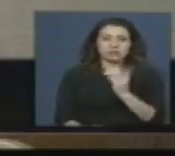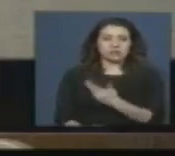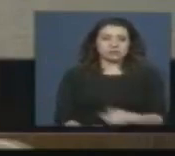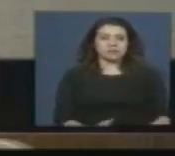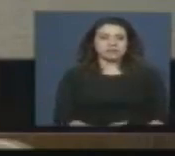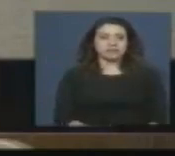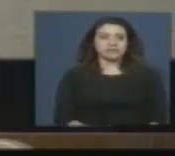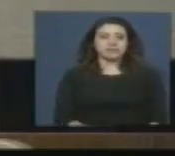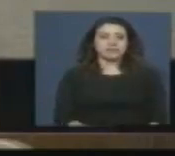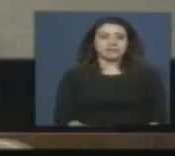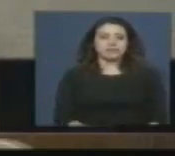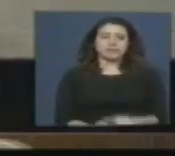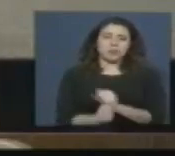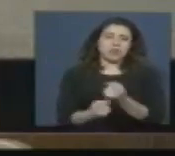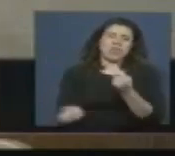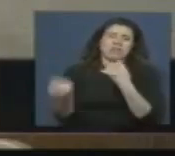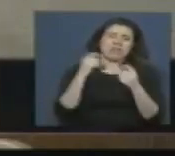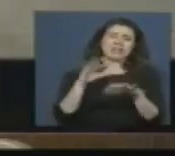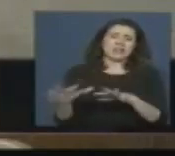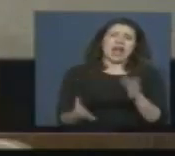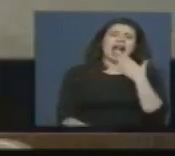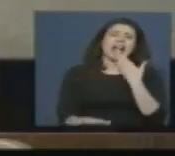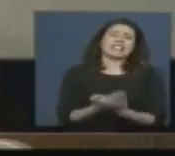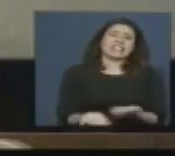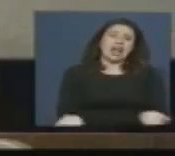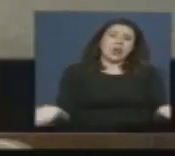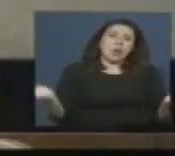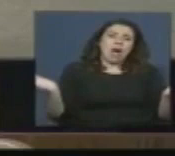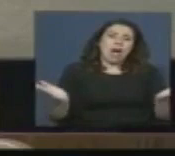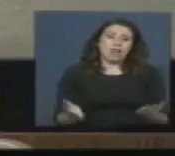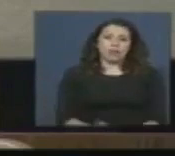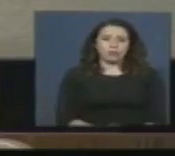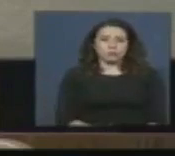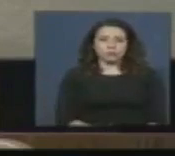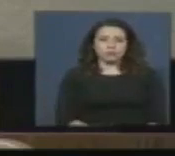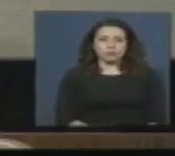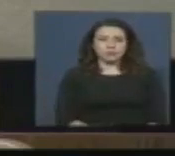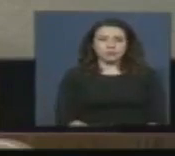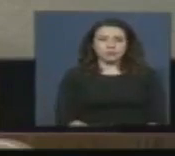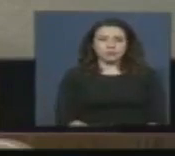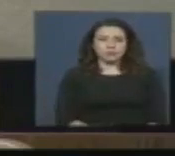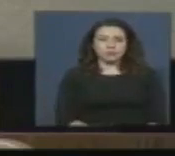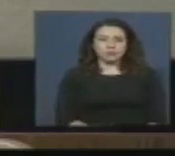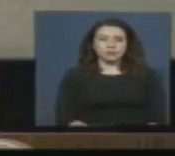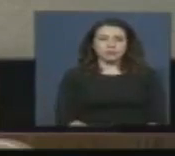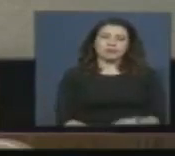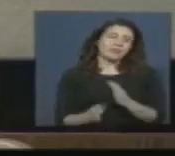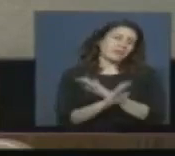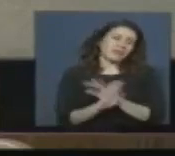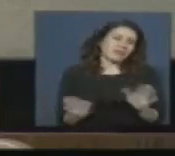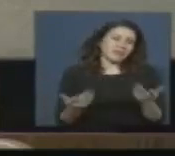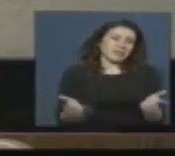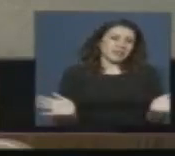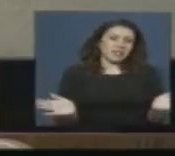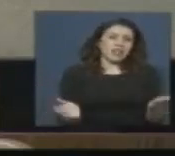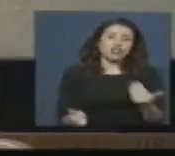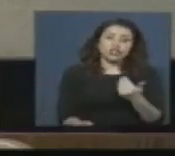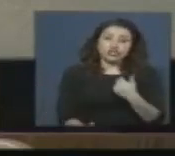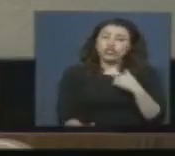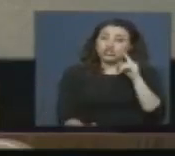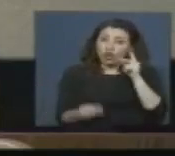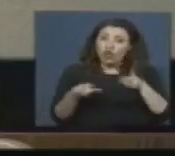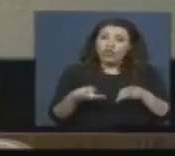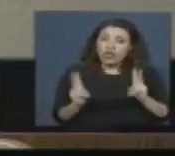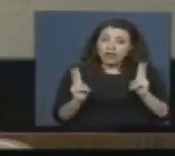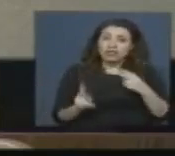diga. No me vengan con cuento aquí hasta cuándo con la doctora. De una vez por todas, yo tengo todo